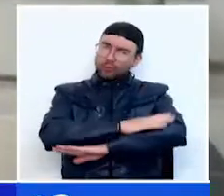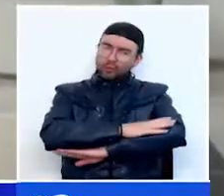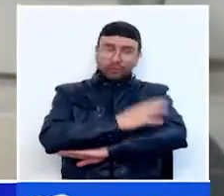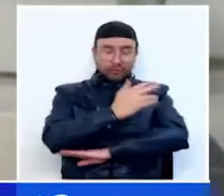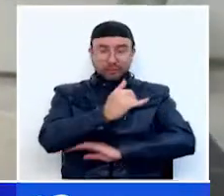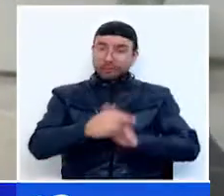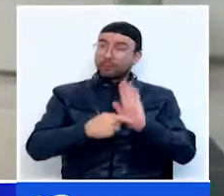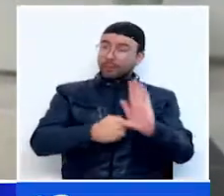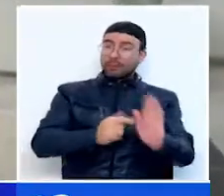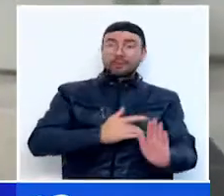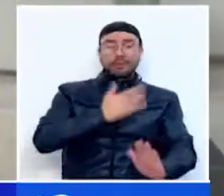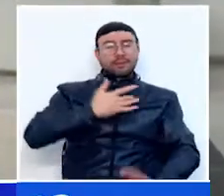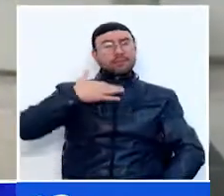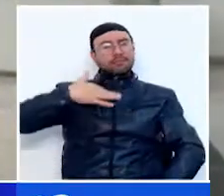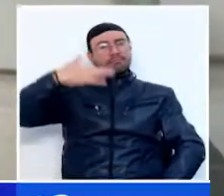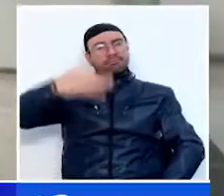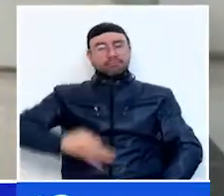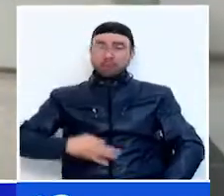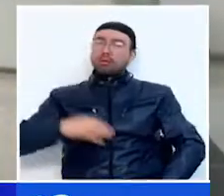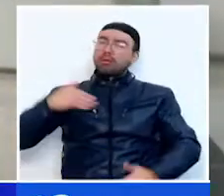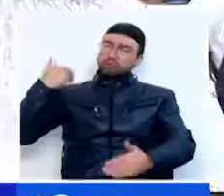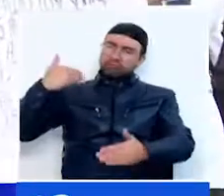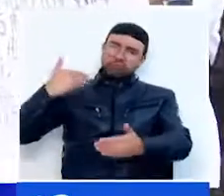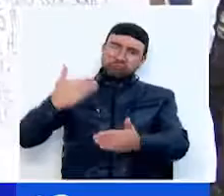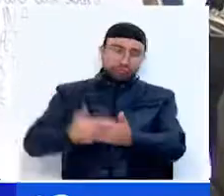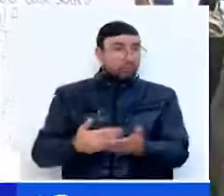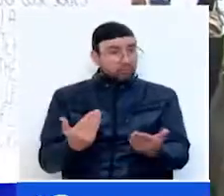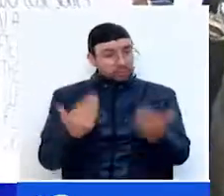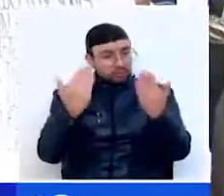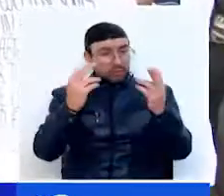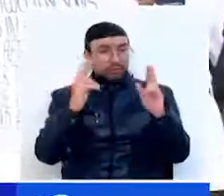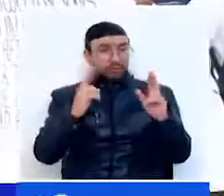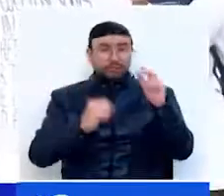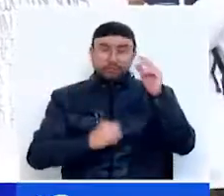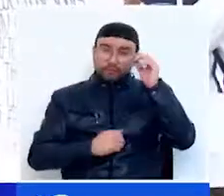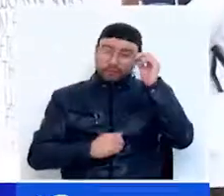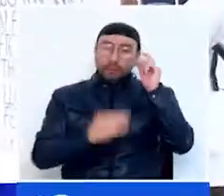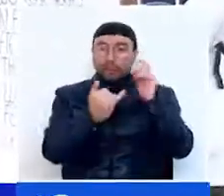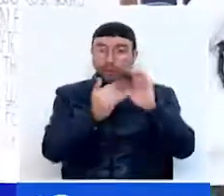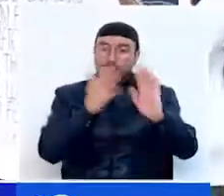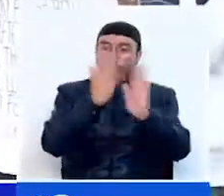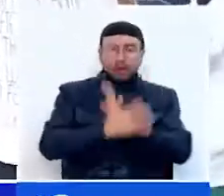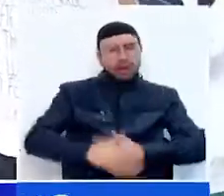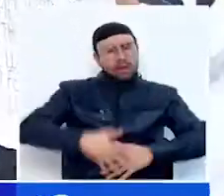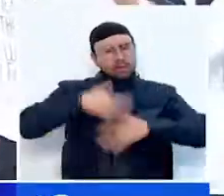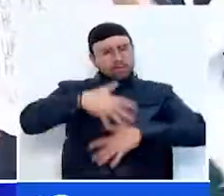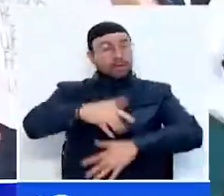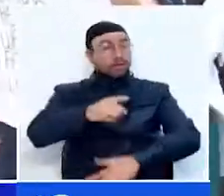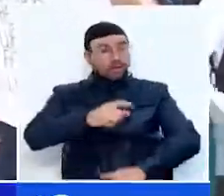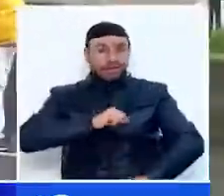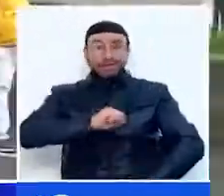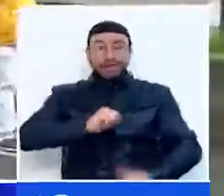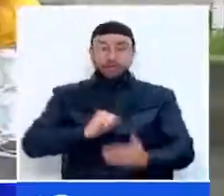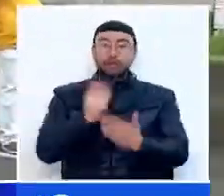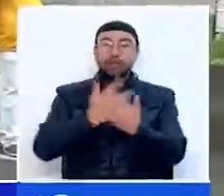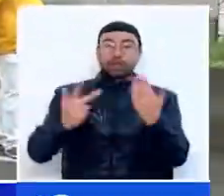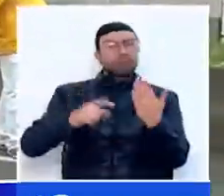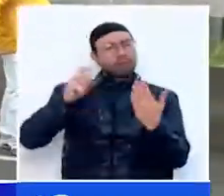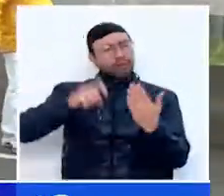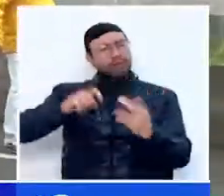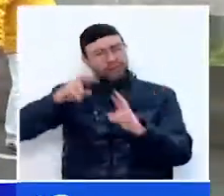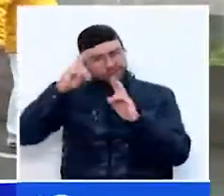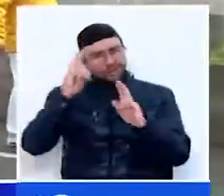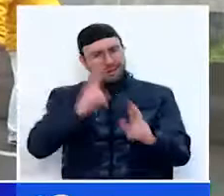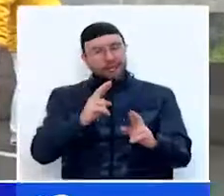su sentido cívico, como ha venido ocurriendo en los últimos días. Indicaron que la protesta es un derecho constitucional y debe ser respetado,